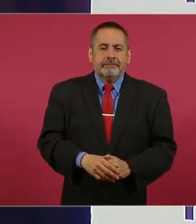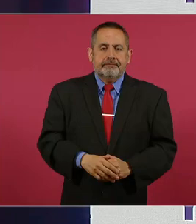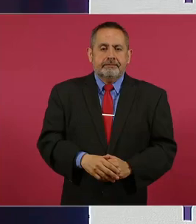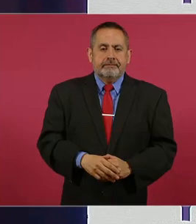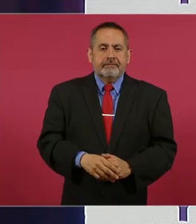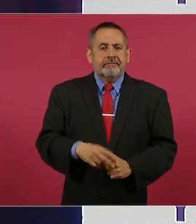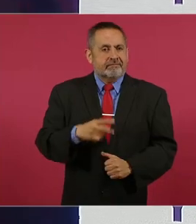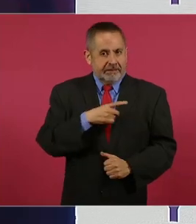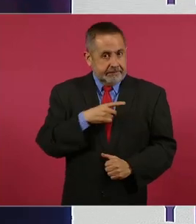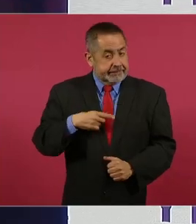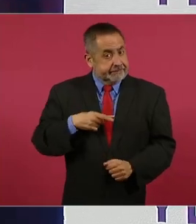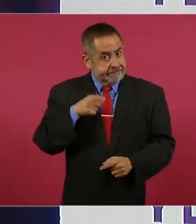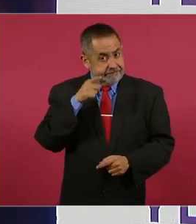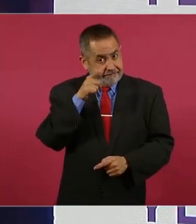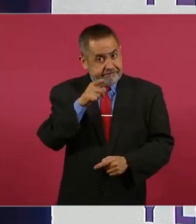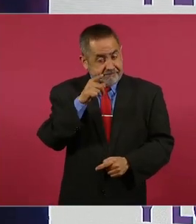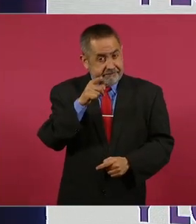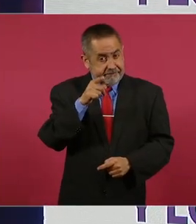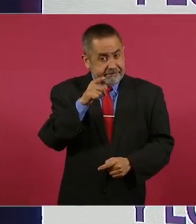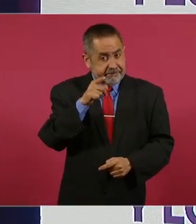hay que tener